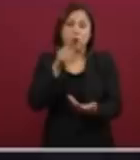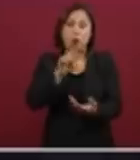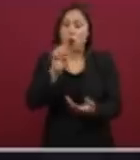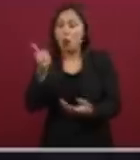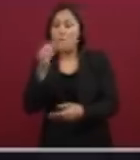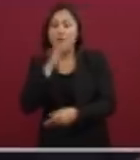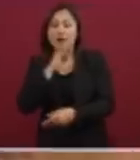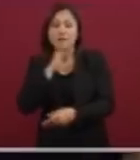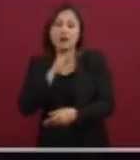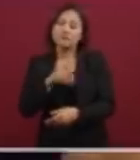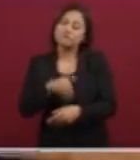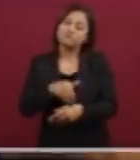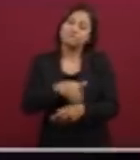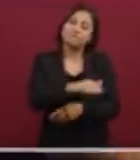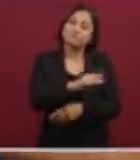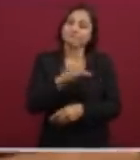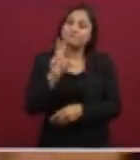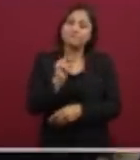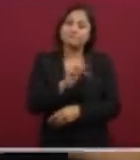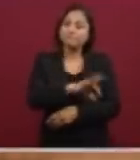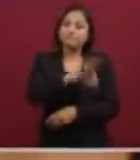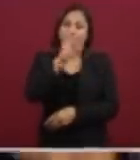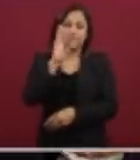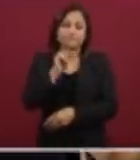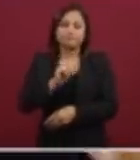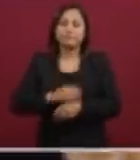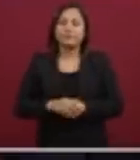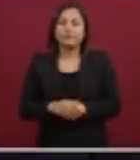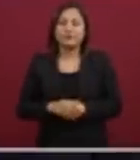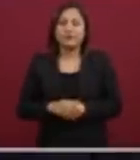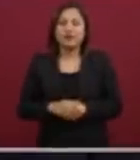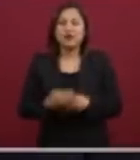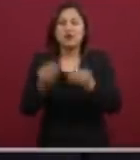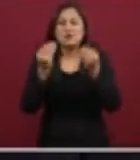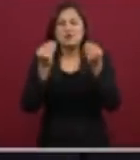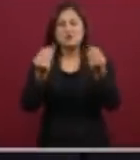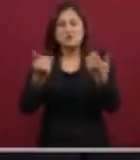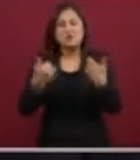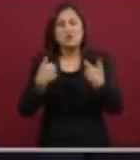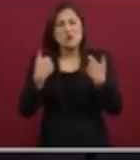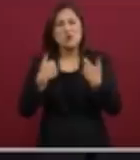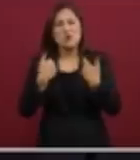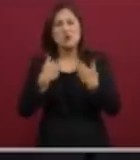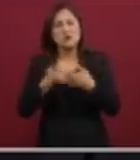Así, miles de jóvenes fueron excluidos.